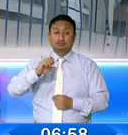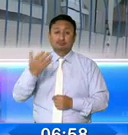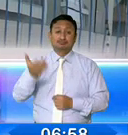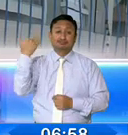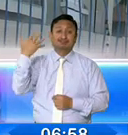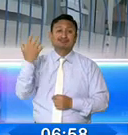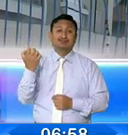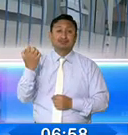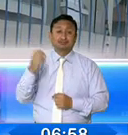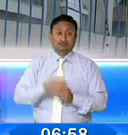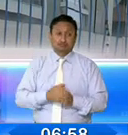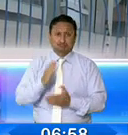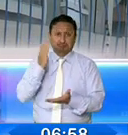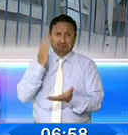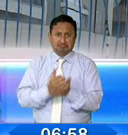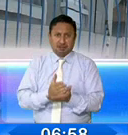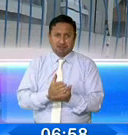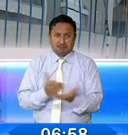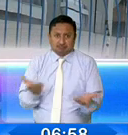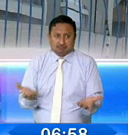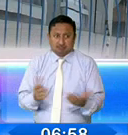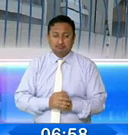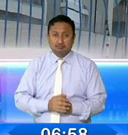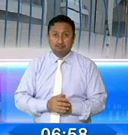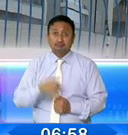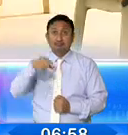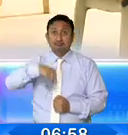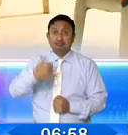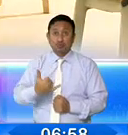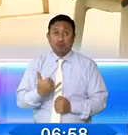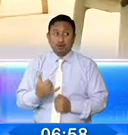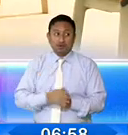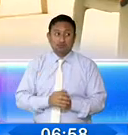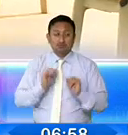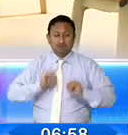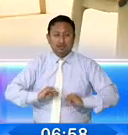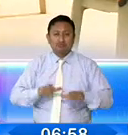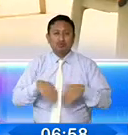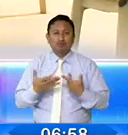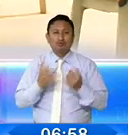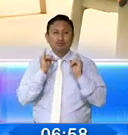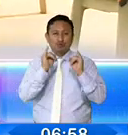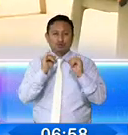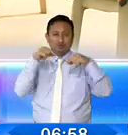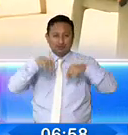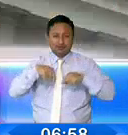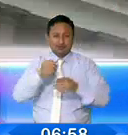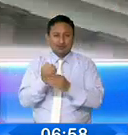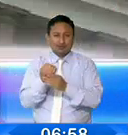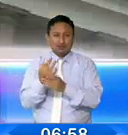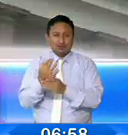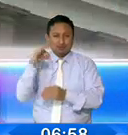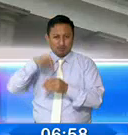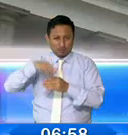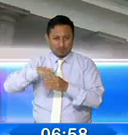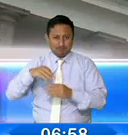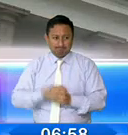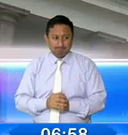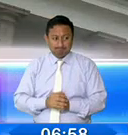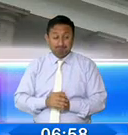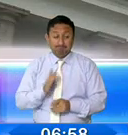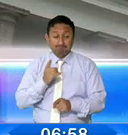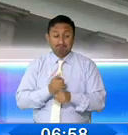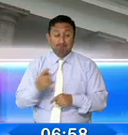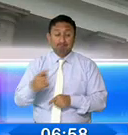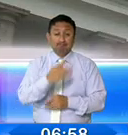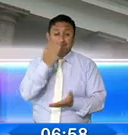suspendió. Aquí estaba previsto definir el instructivo para el recuento de votos. Y es por esta suspensión que autoridades